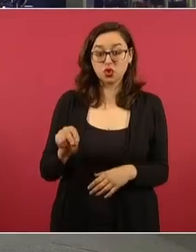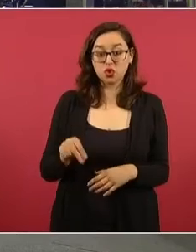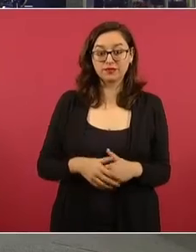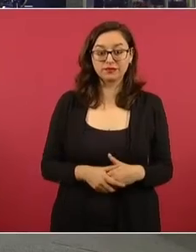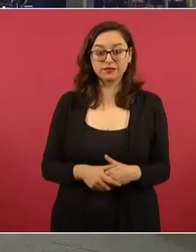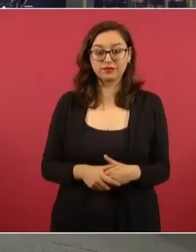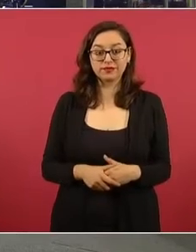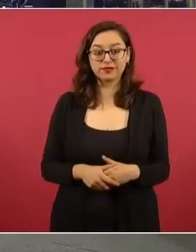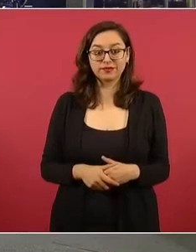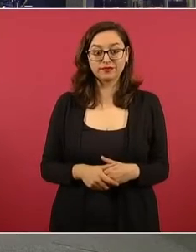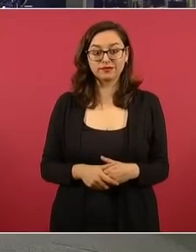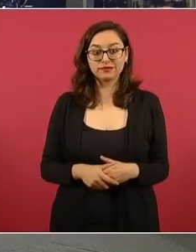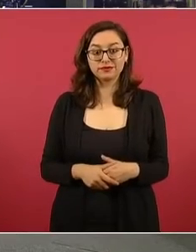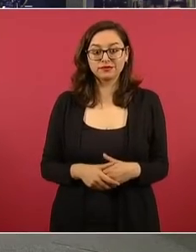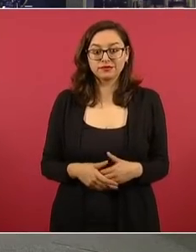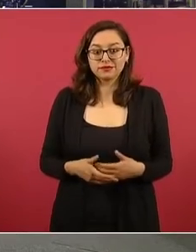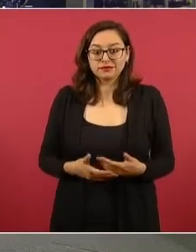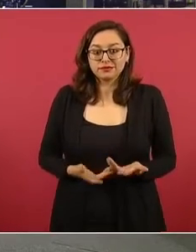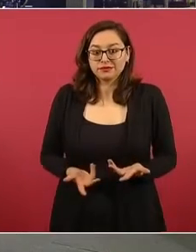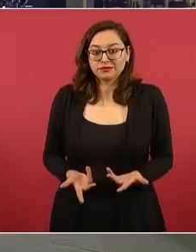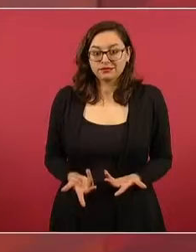Ya cambiaron